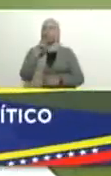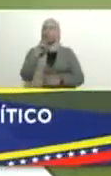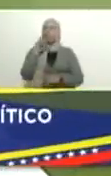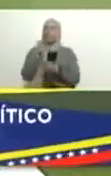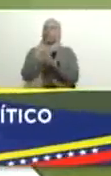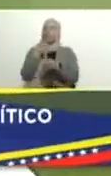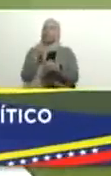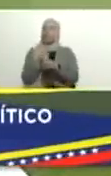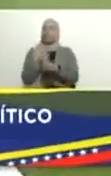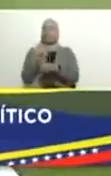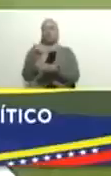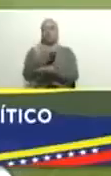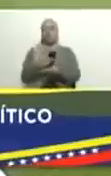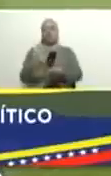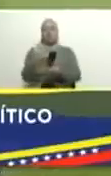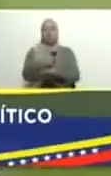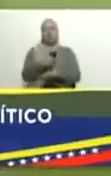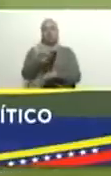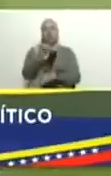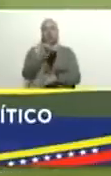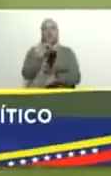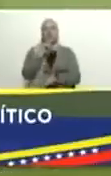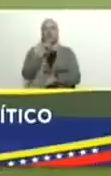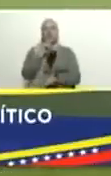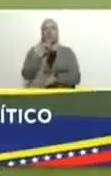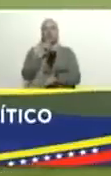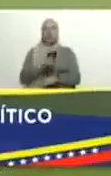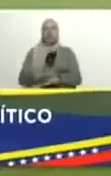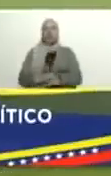de gobernar desde Los Roques.